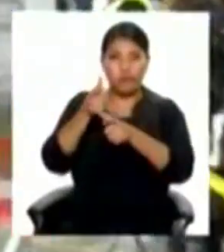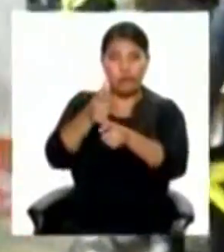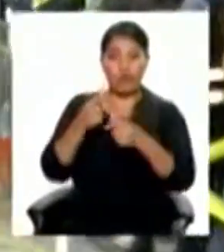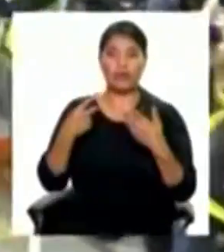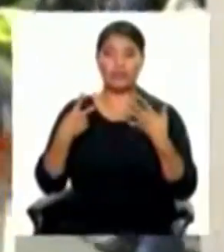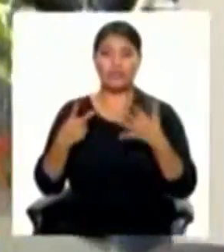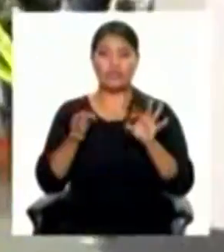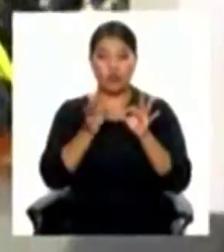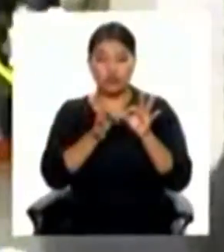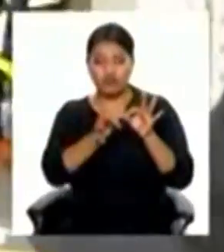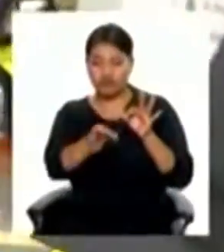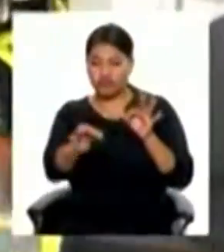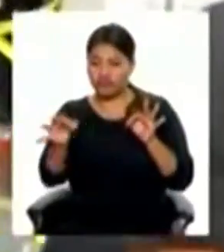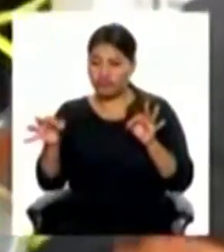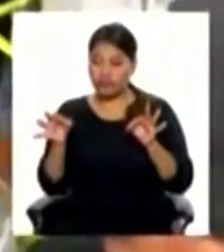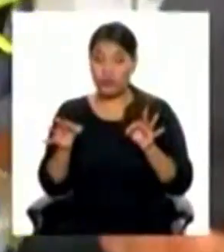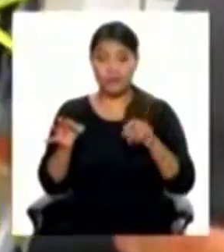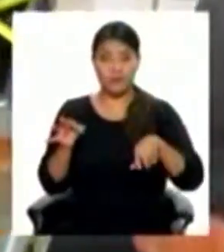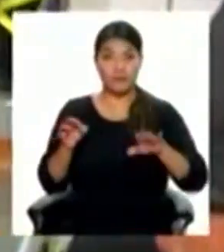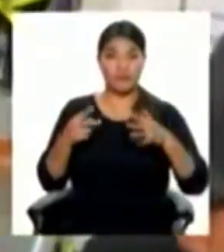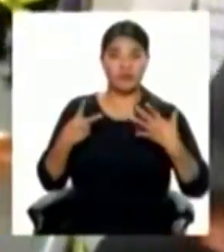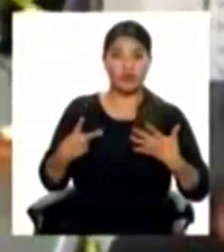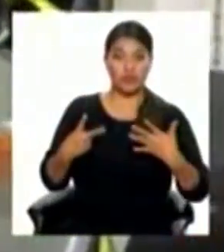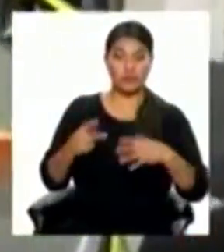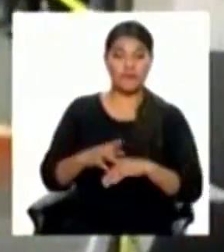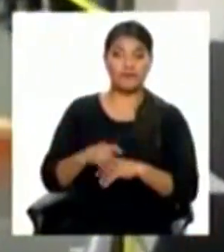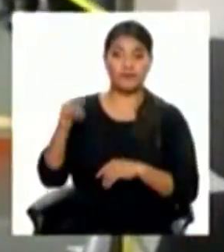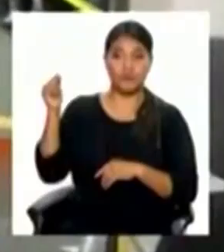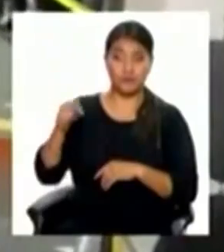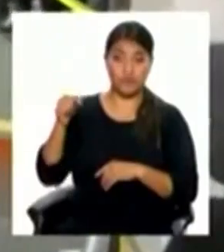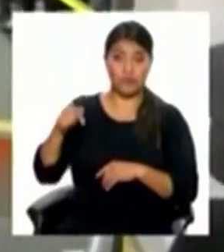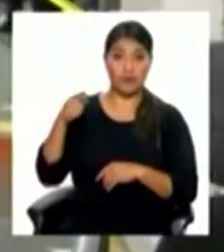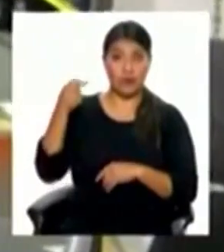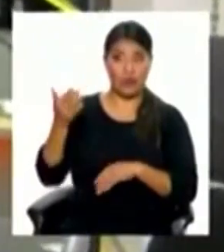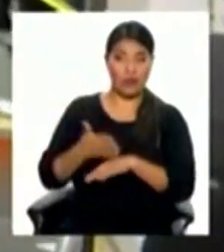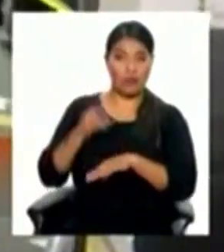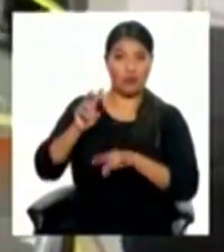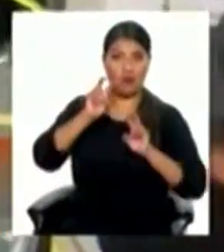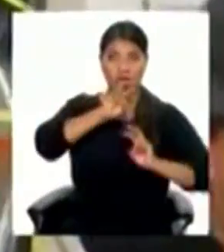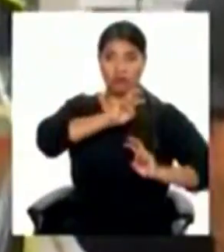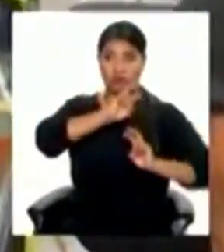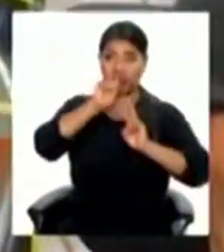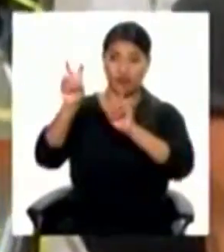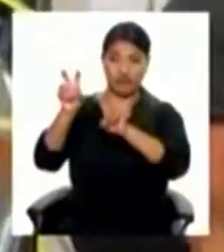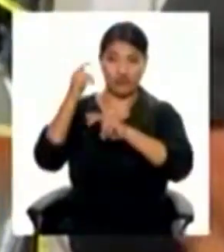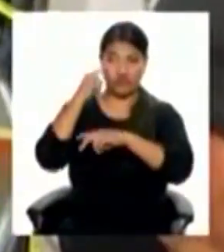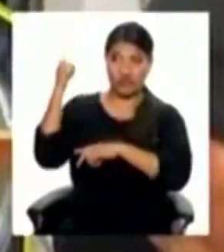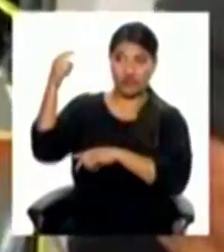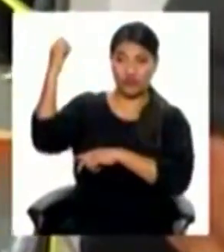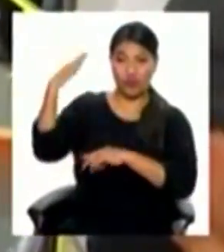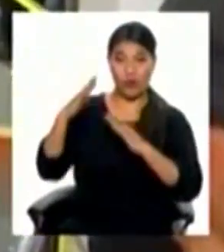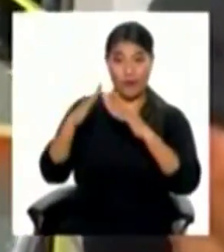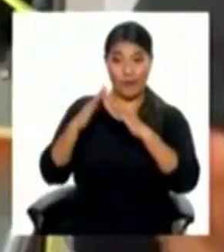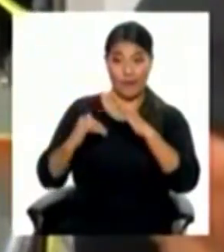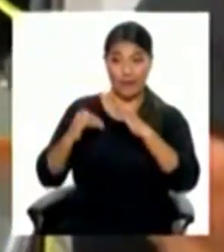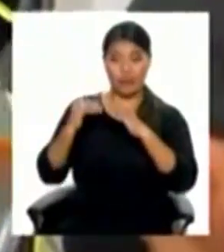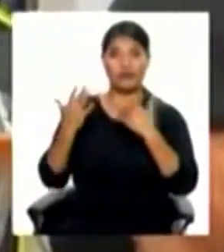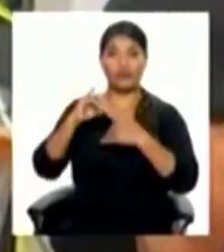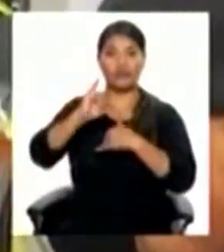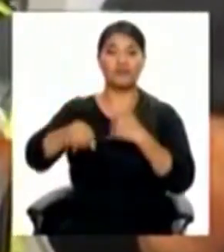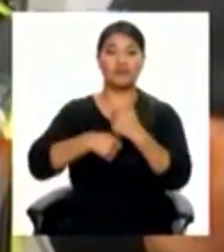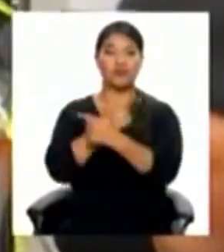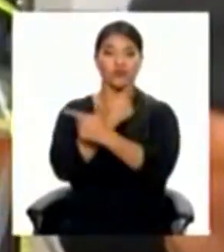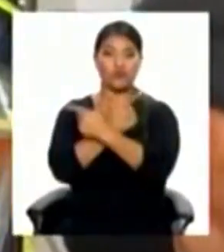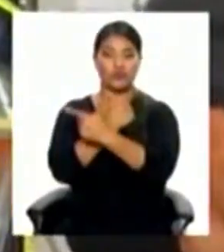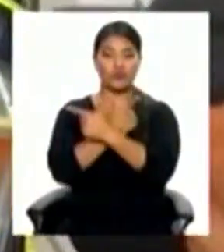sido encontrados en la escena de este crimen. Es un hecho que ha ocurrido en la estación Pirámide del Sol en San Juan de